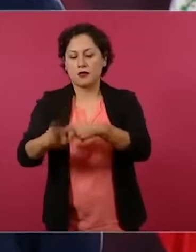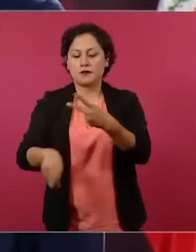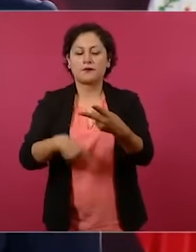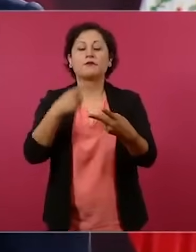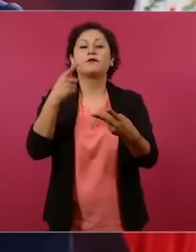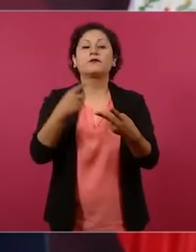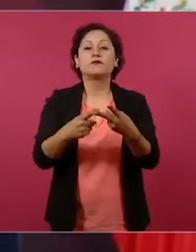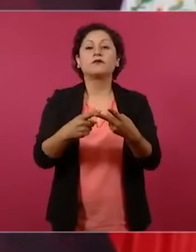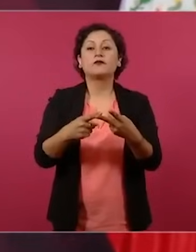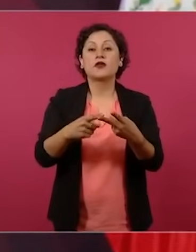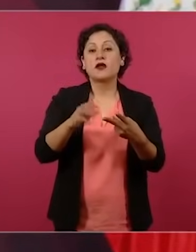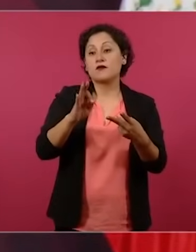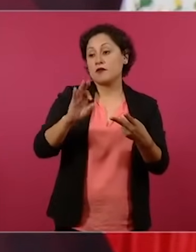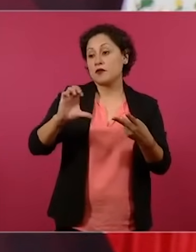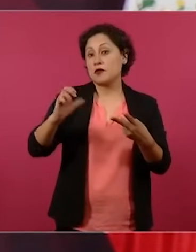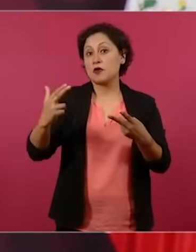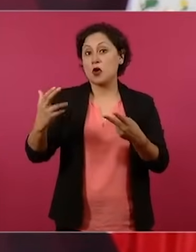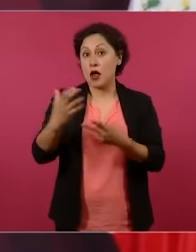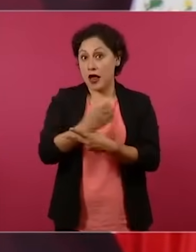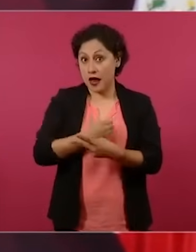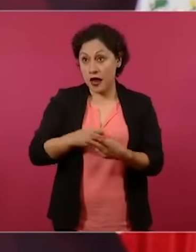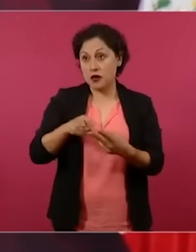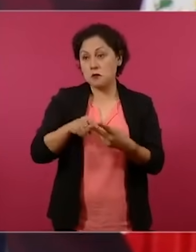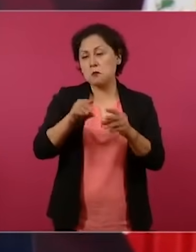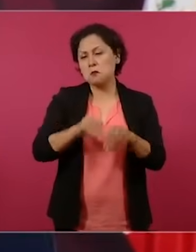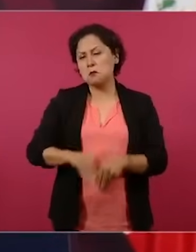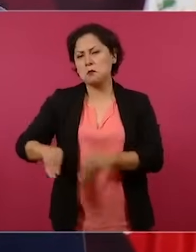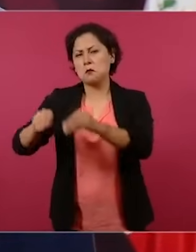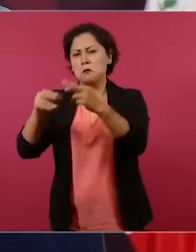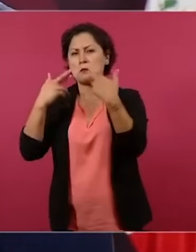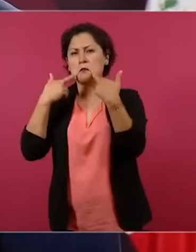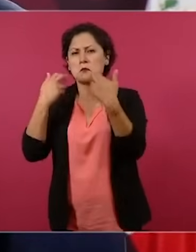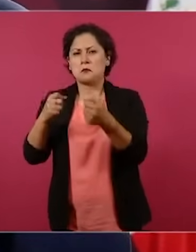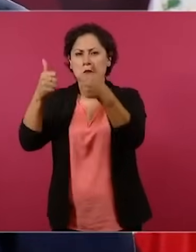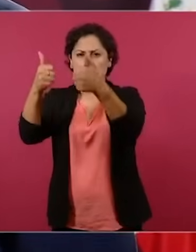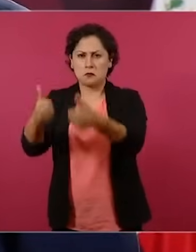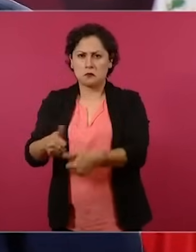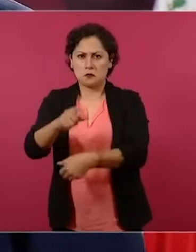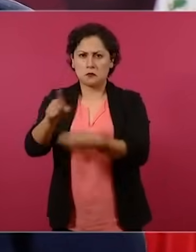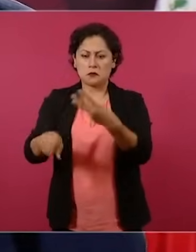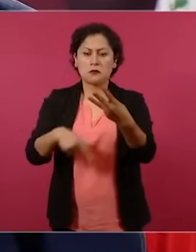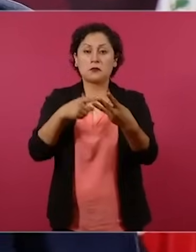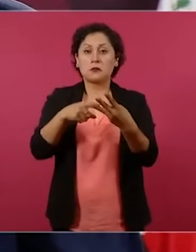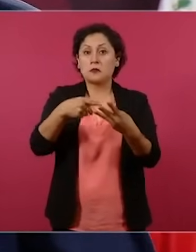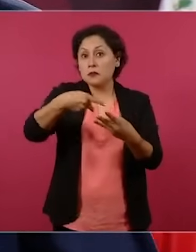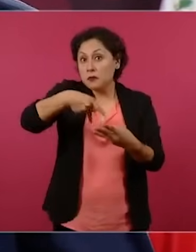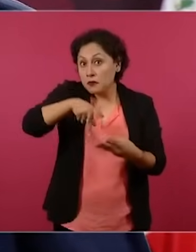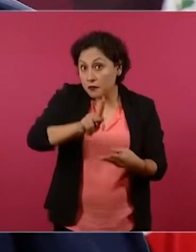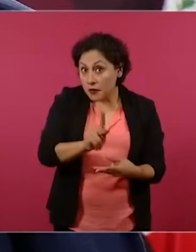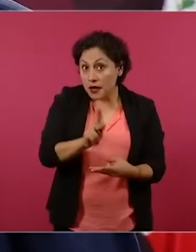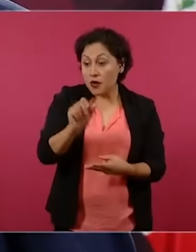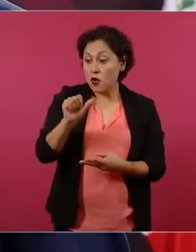rancho, pero si gana Andrés Manuel se va a ir al Moloy.